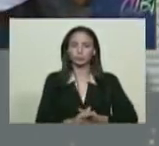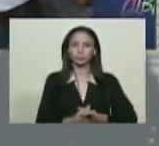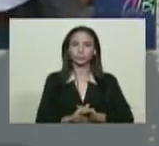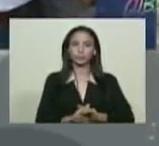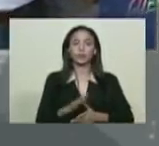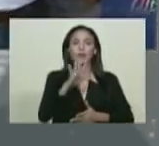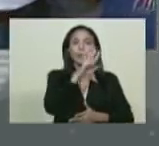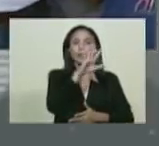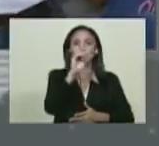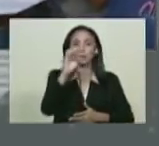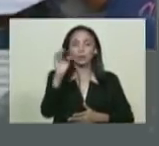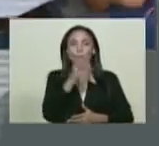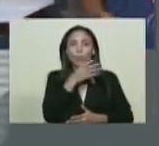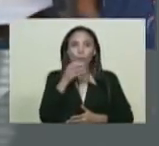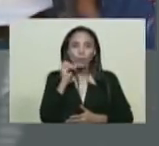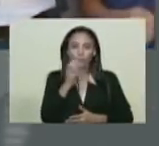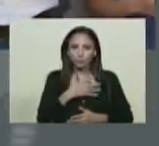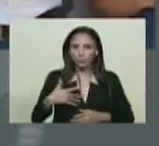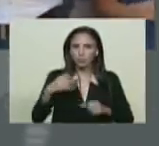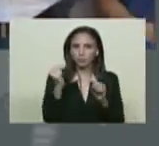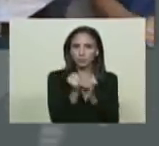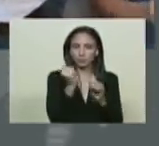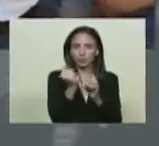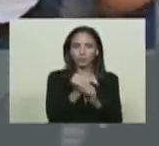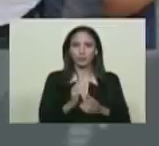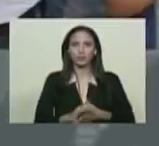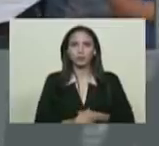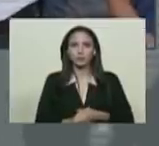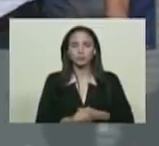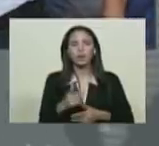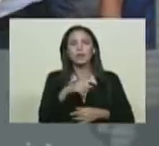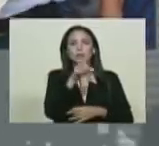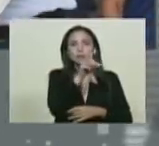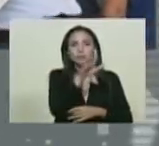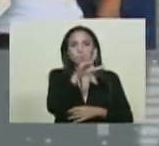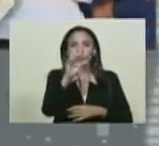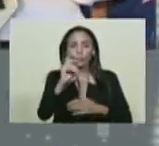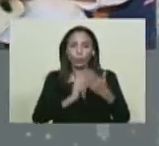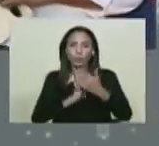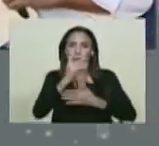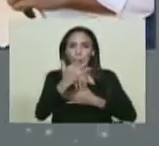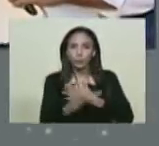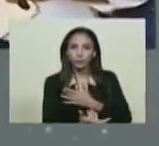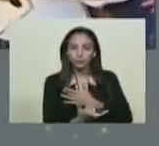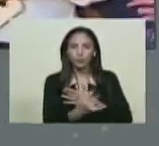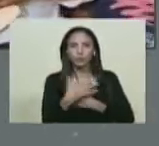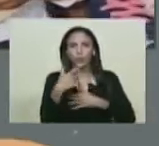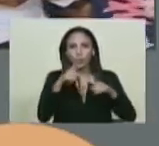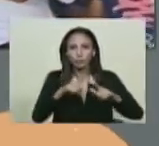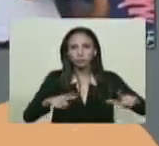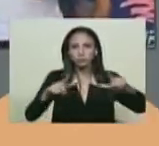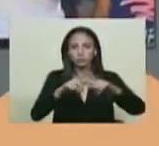500 jóvenes de 150 proyectos en el Jarillo, en los Altos Mirandinos,